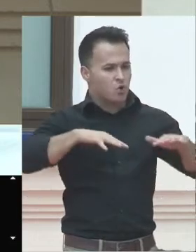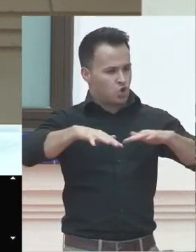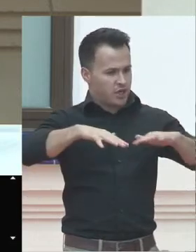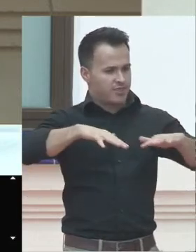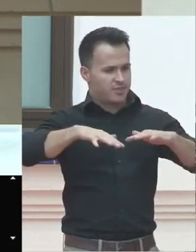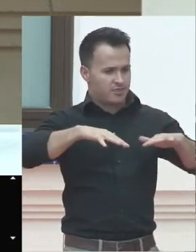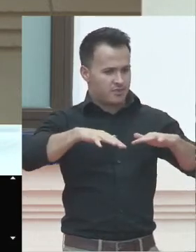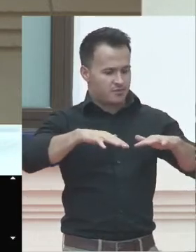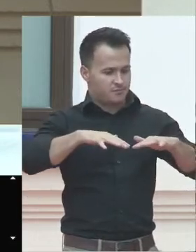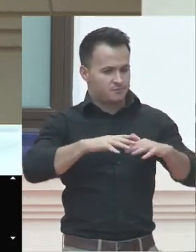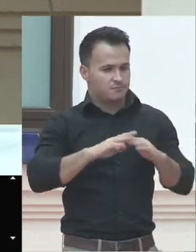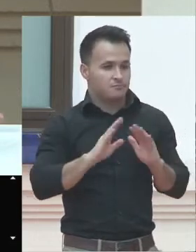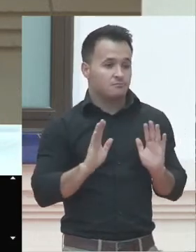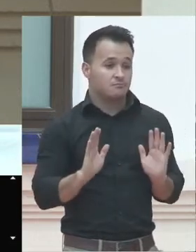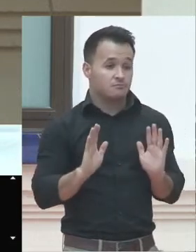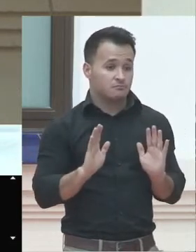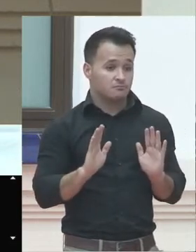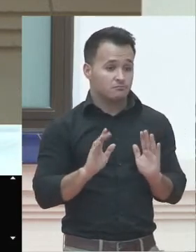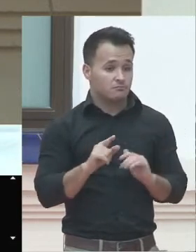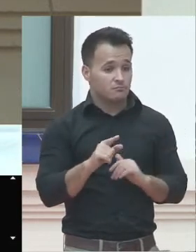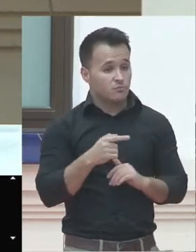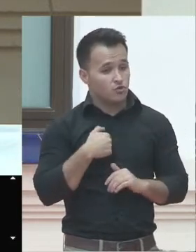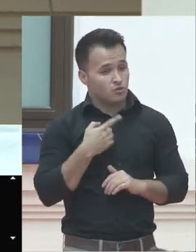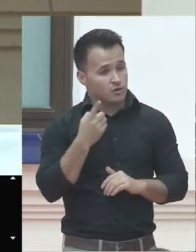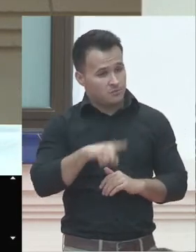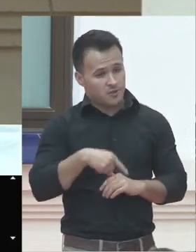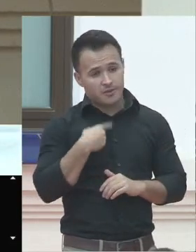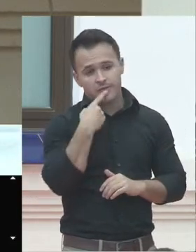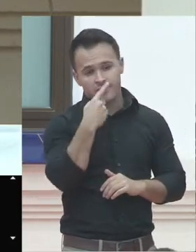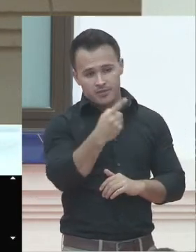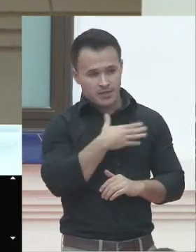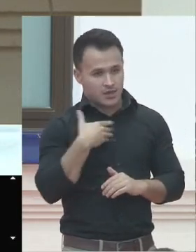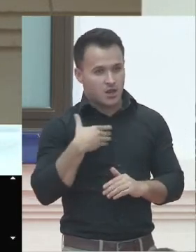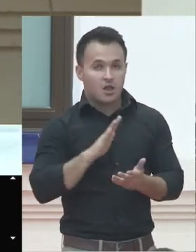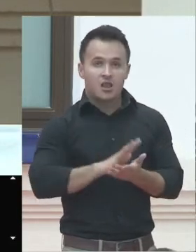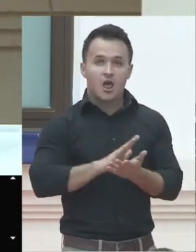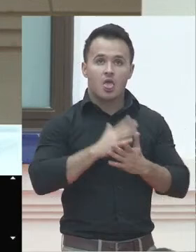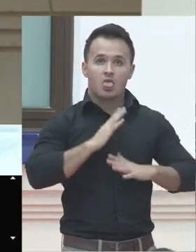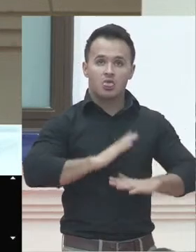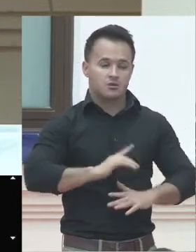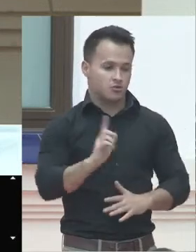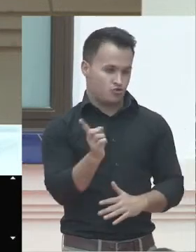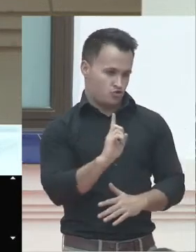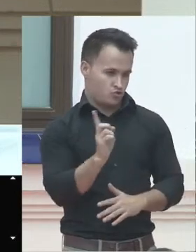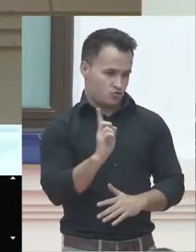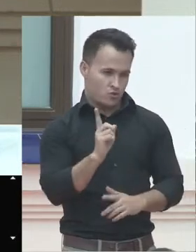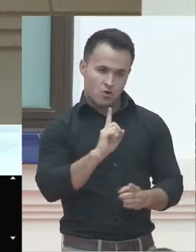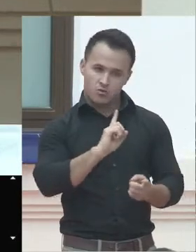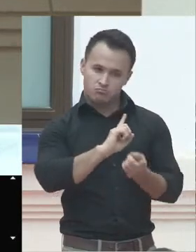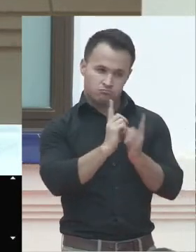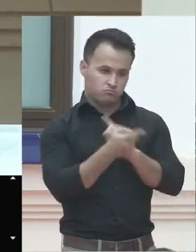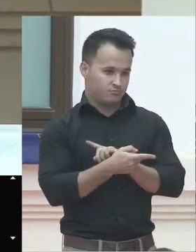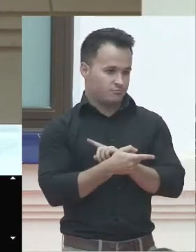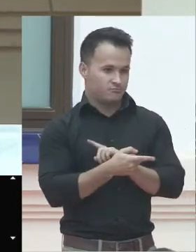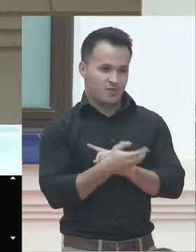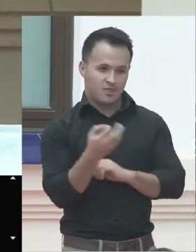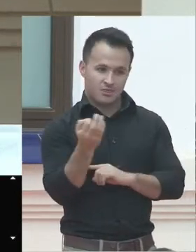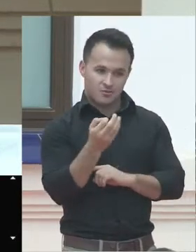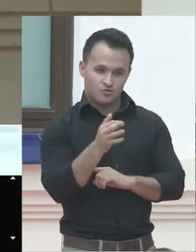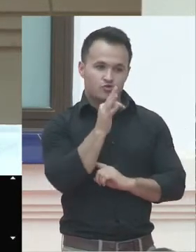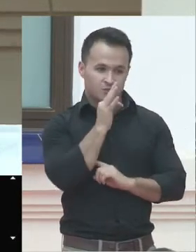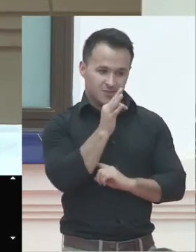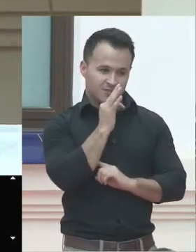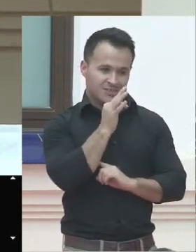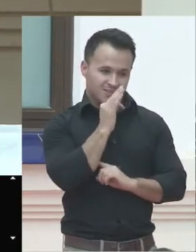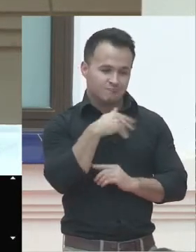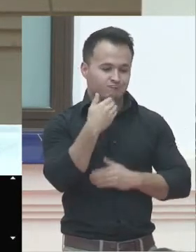motriz, pero con esto lo que también quiero decir es que no nos podemos quedar tranquilos, ni mucho menos. Es decir, todo lo contrario, a medida que vamos avanzando nos vamos dando cuenta